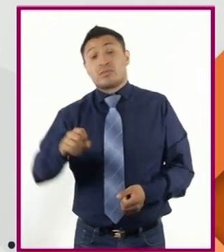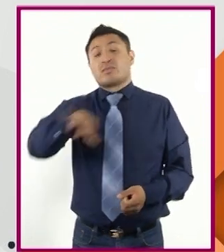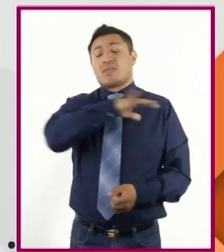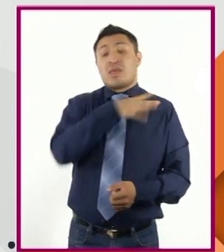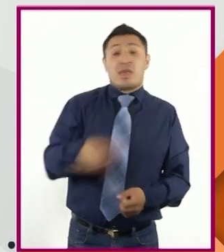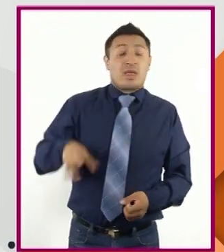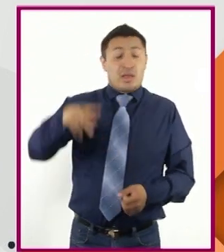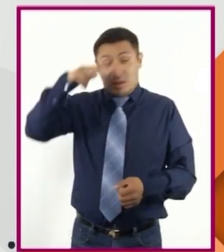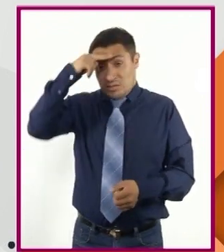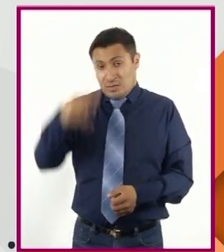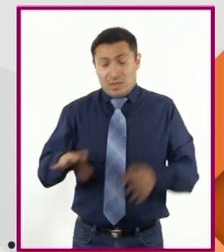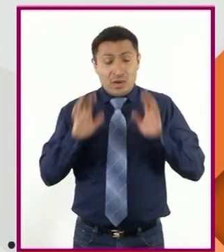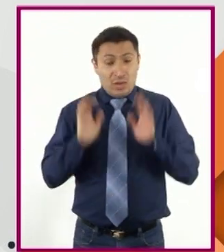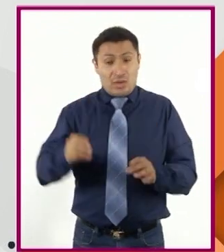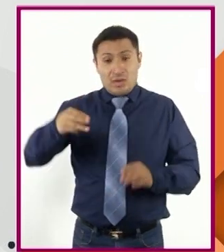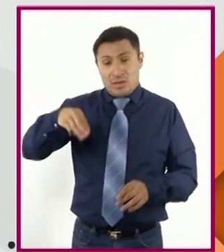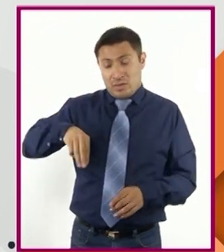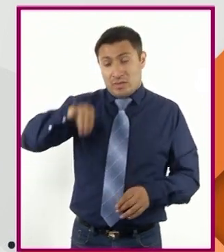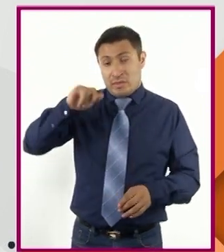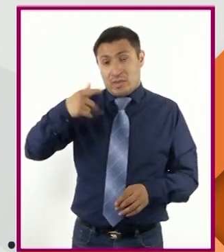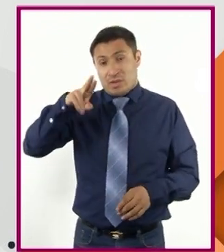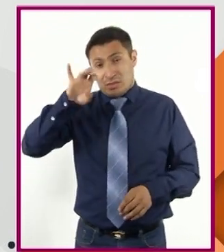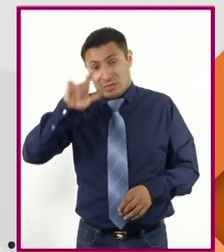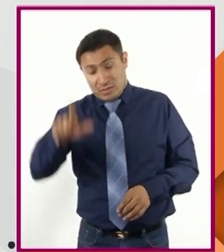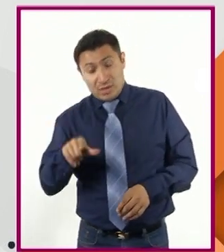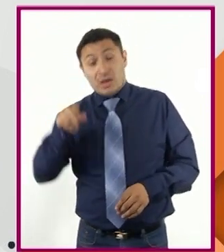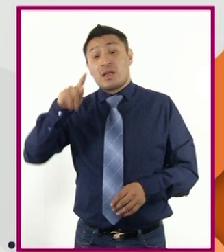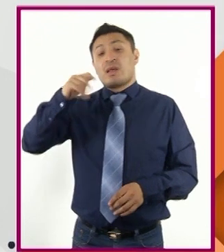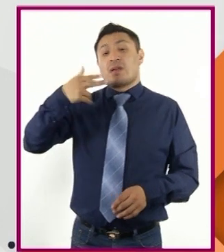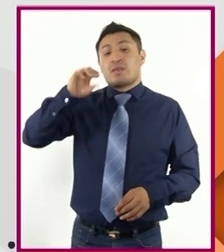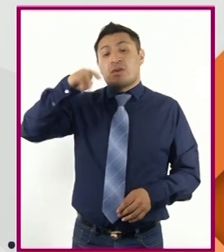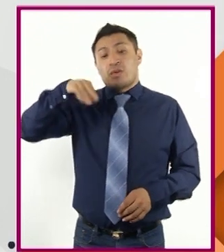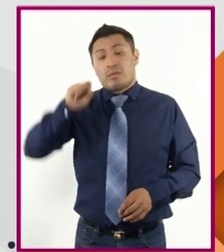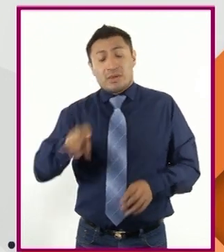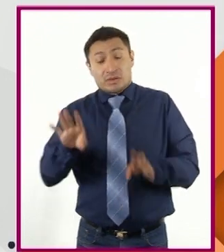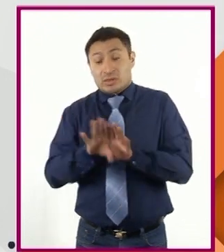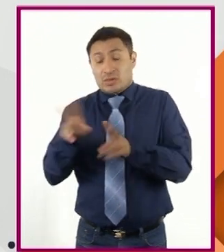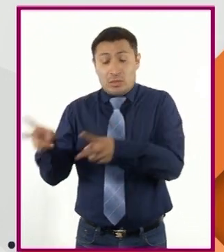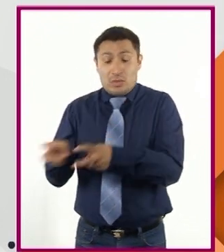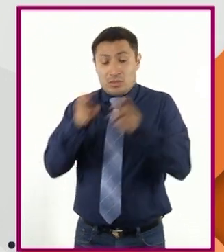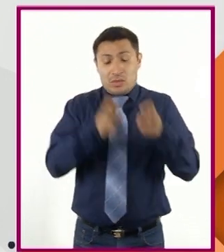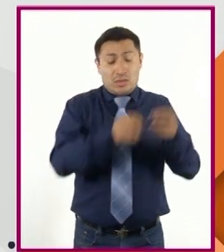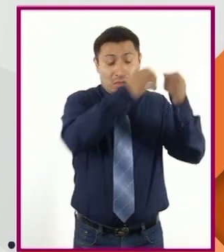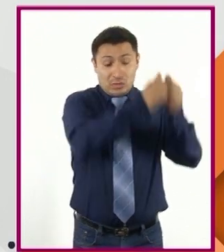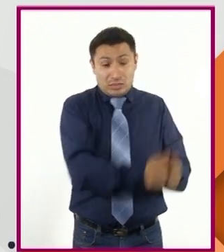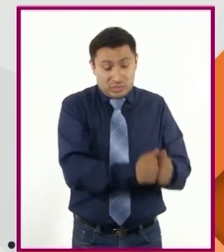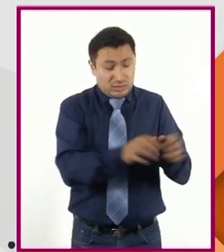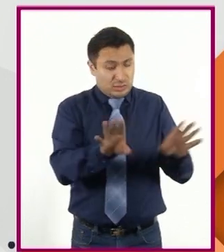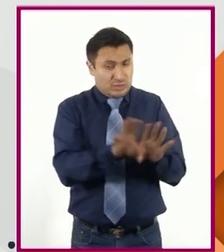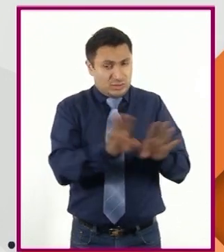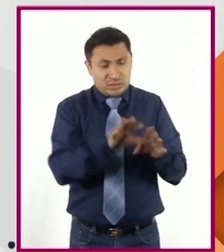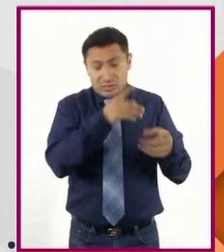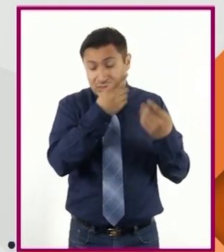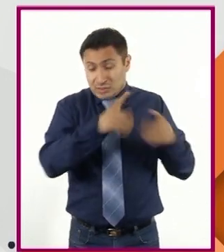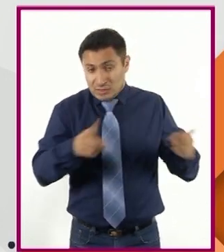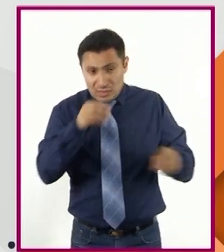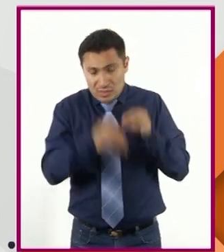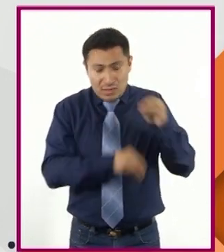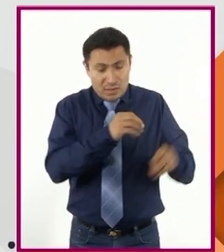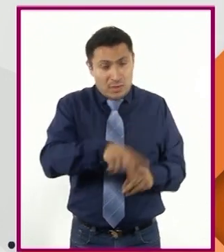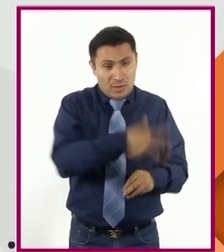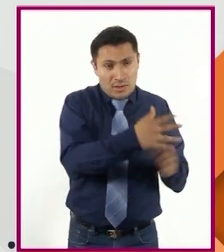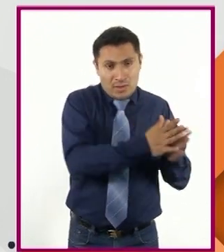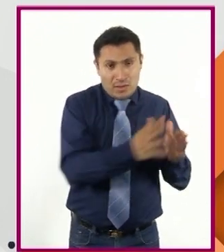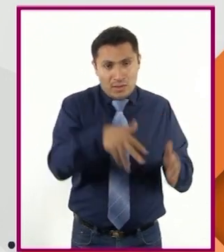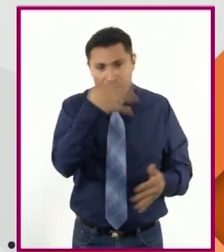mexicanos conservadores Miguel Miramón y Tomás Mejía, fueron sometidos a un proceso que se desarrolló del 13 al